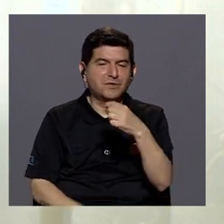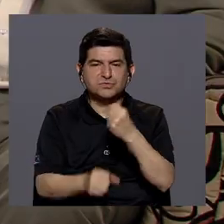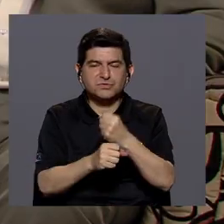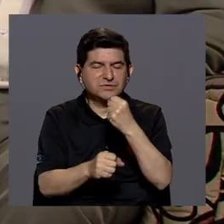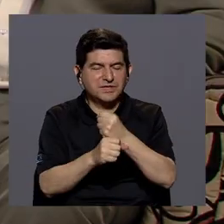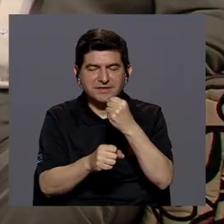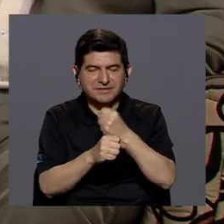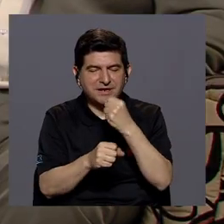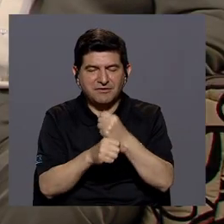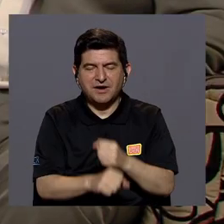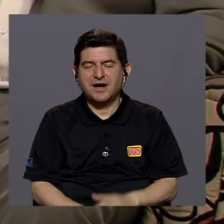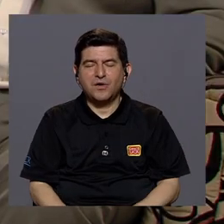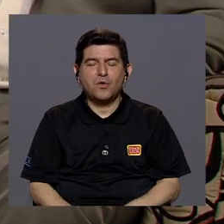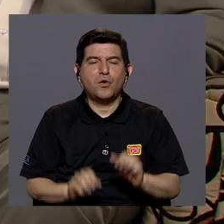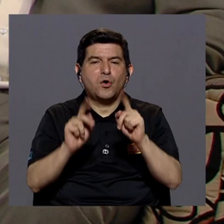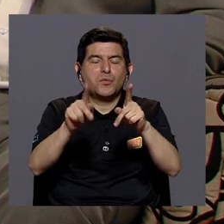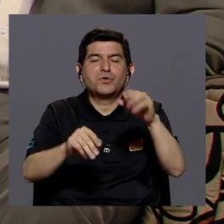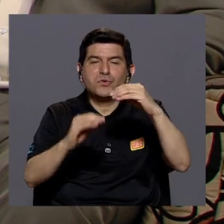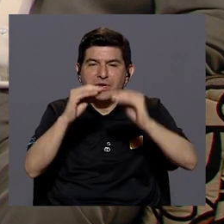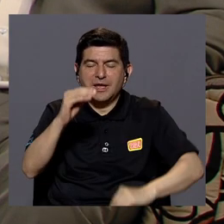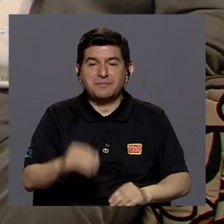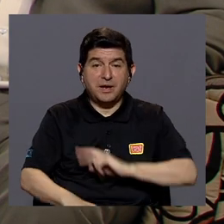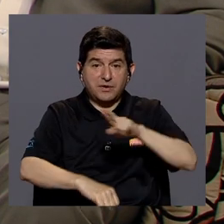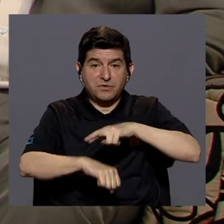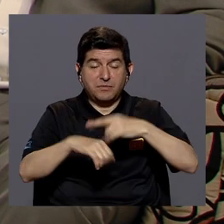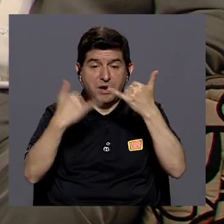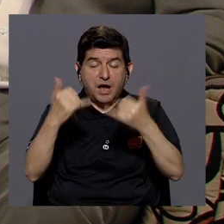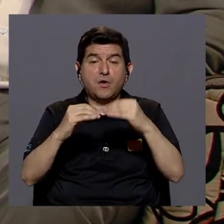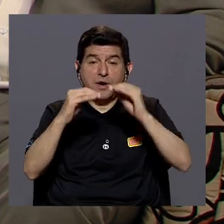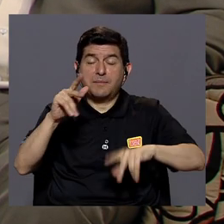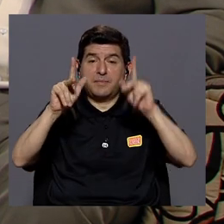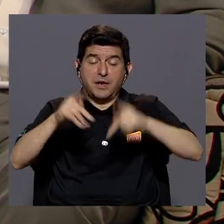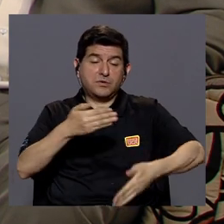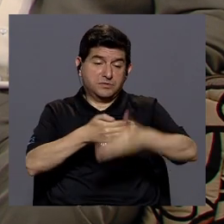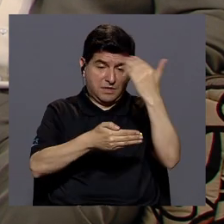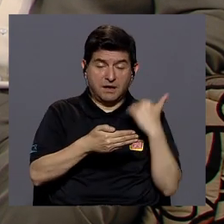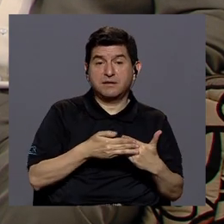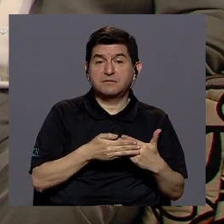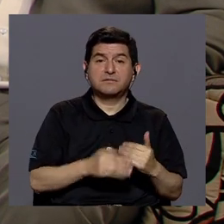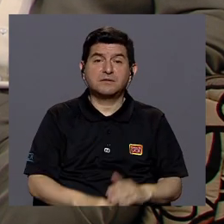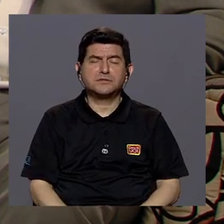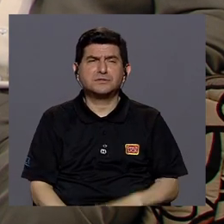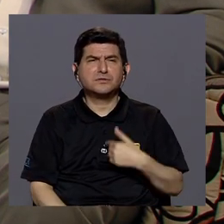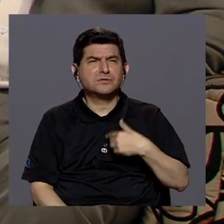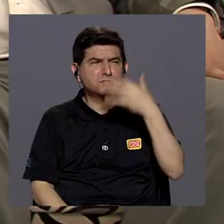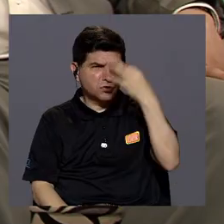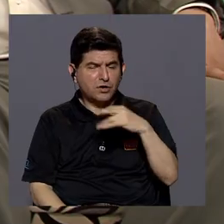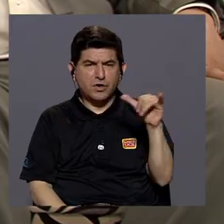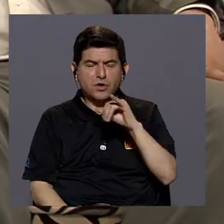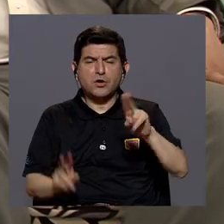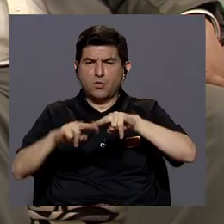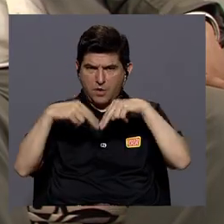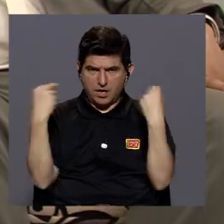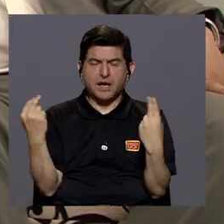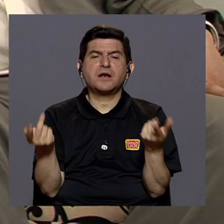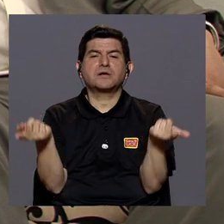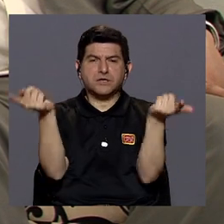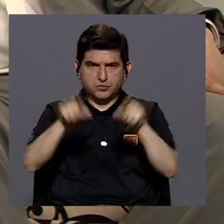gente. En la República ahora hay menos personas que antes. Entiendo que en la Nación también ocurre lo